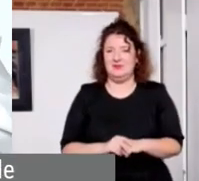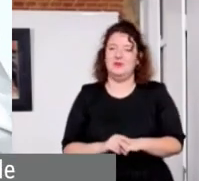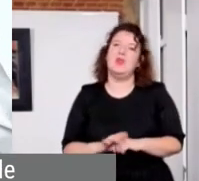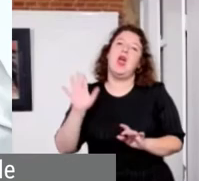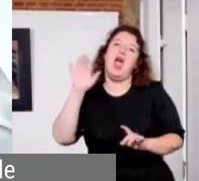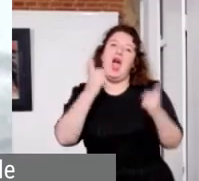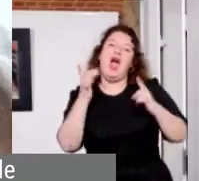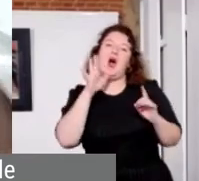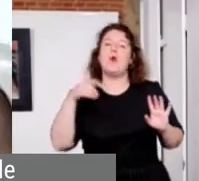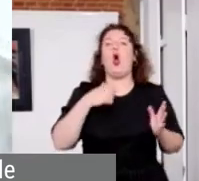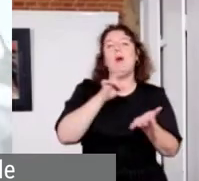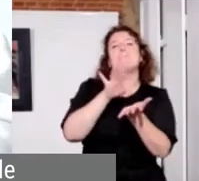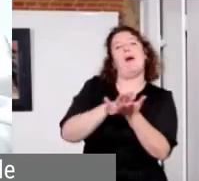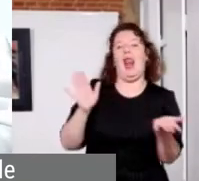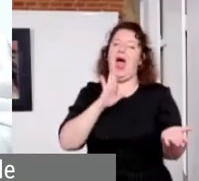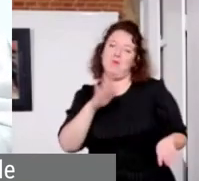porque somos de Málaga. Pero,